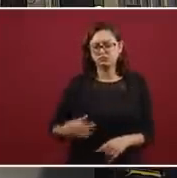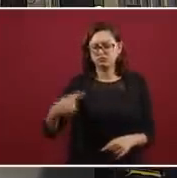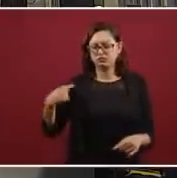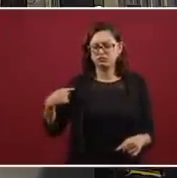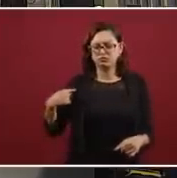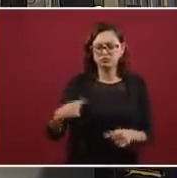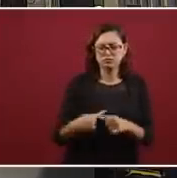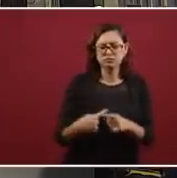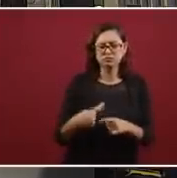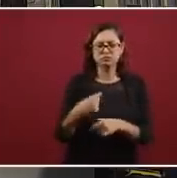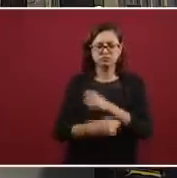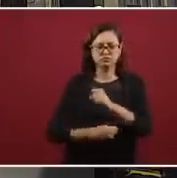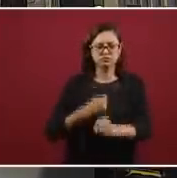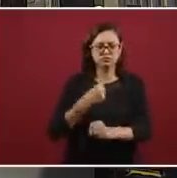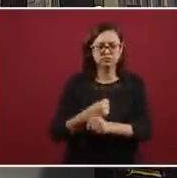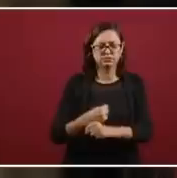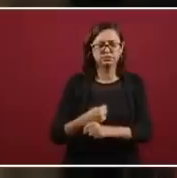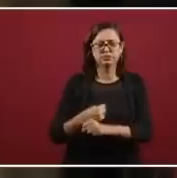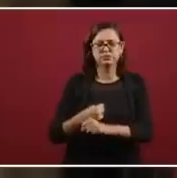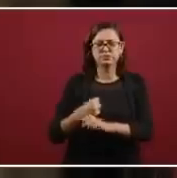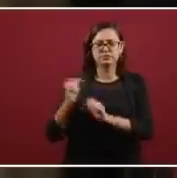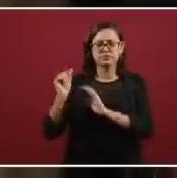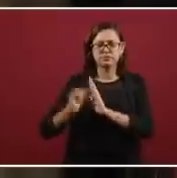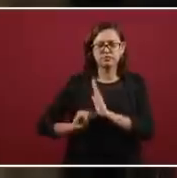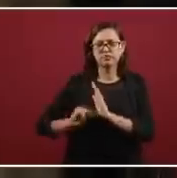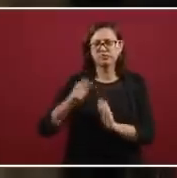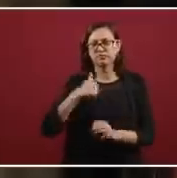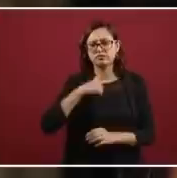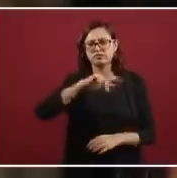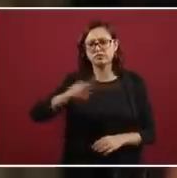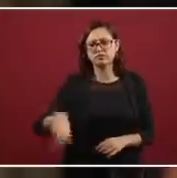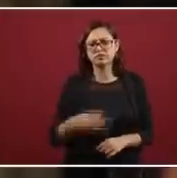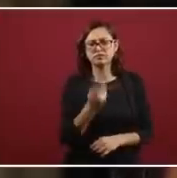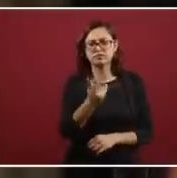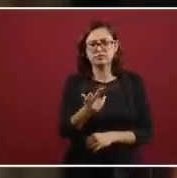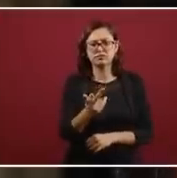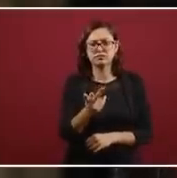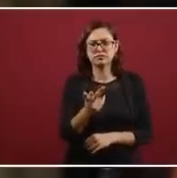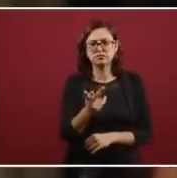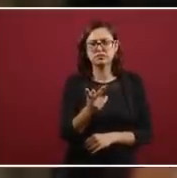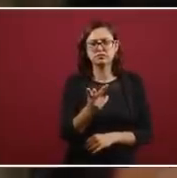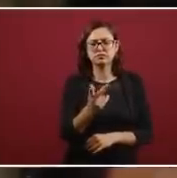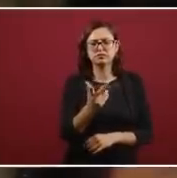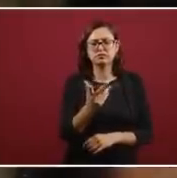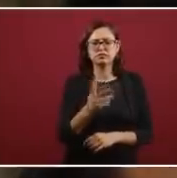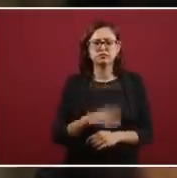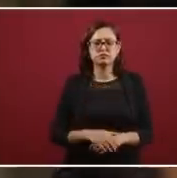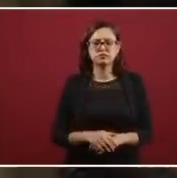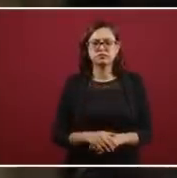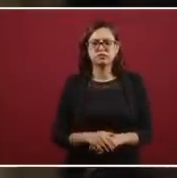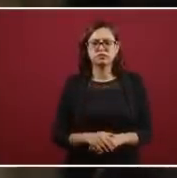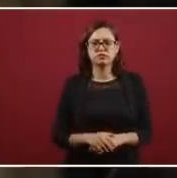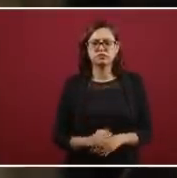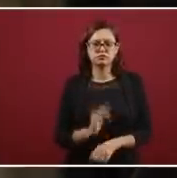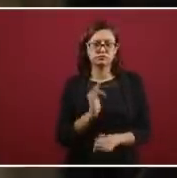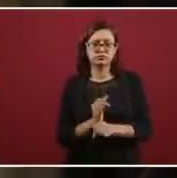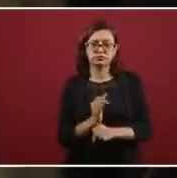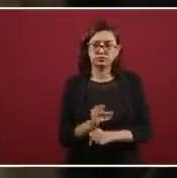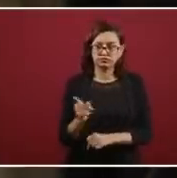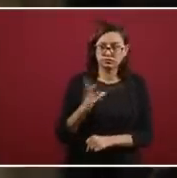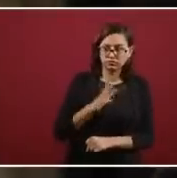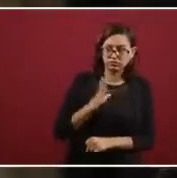los primeros meses de este año, le hice a usted una pregunta y ahorita que está la secretaria quiero